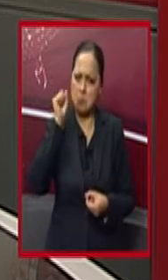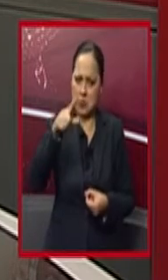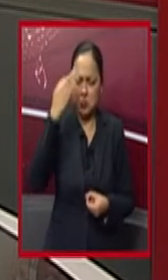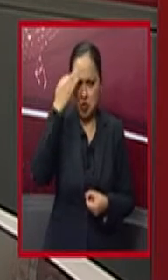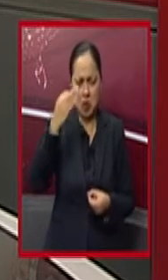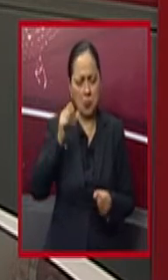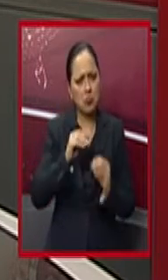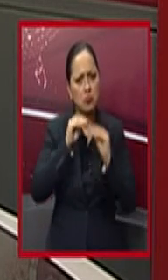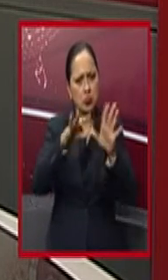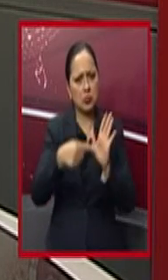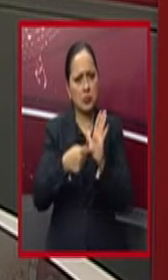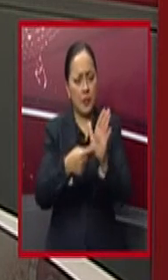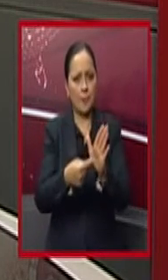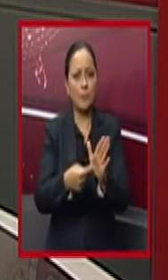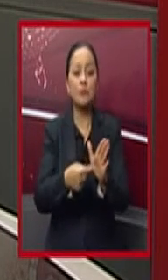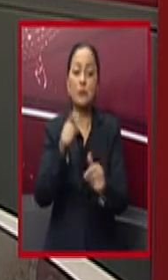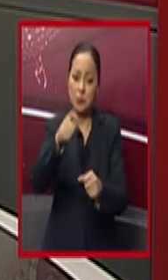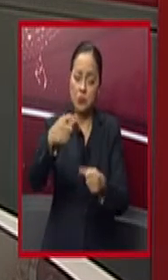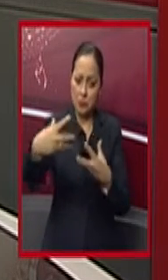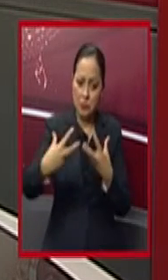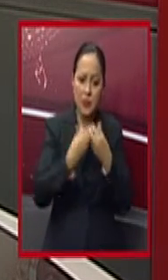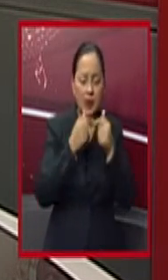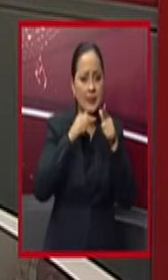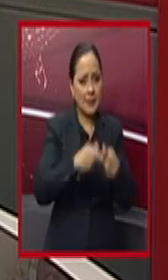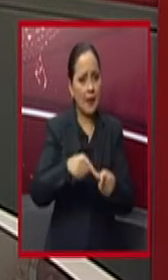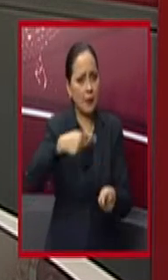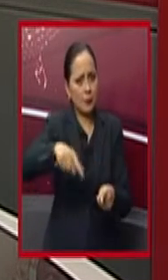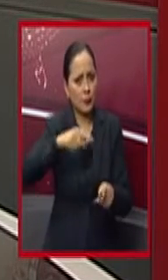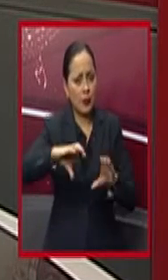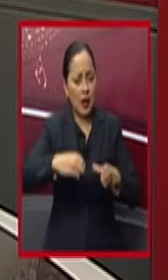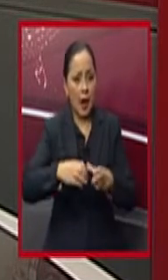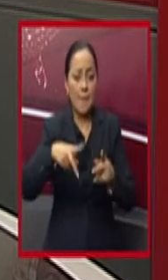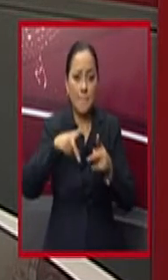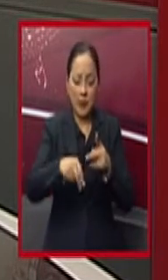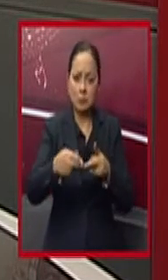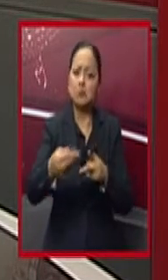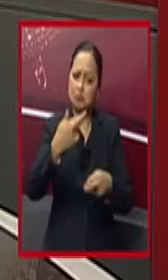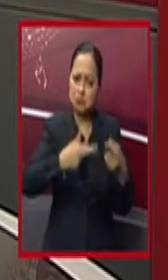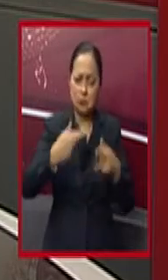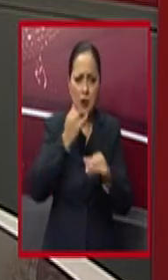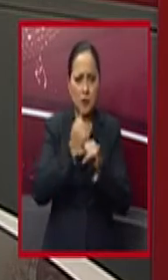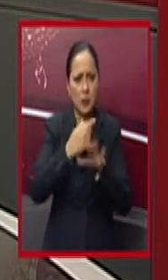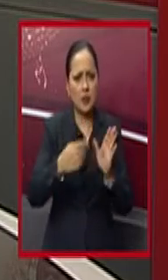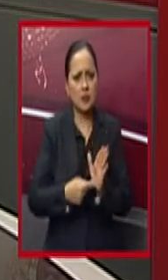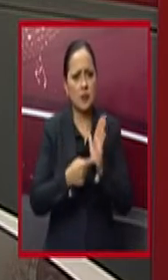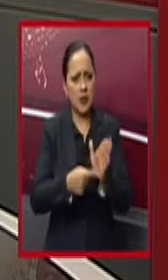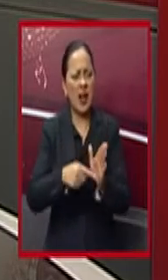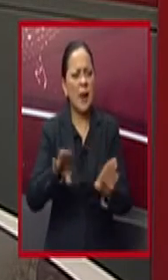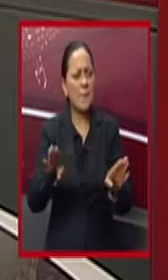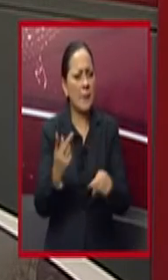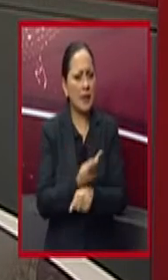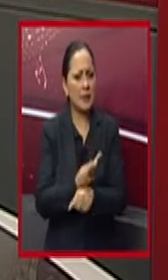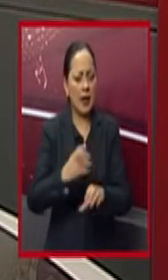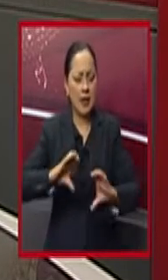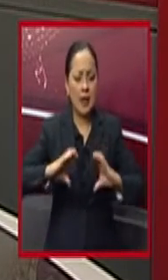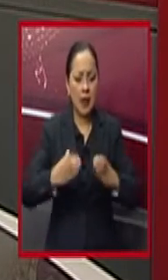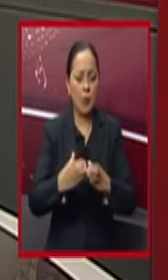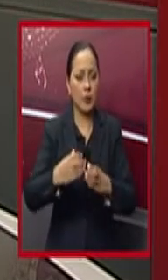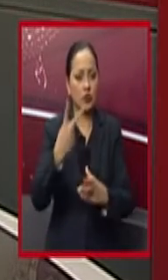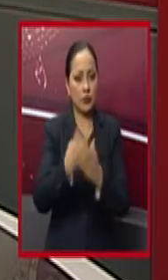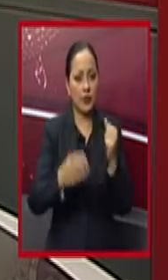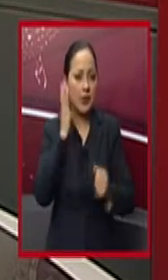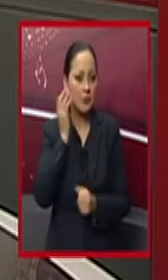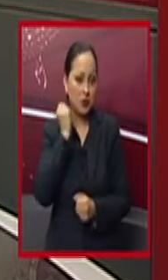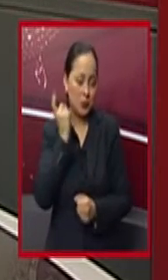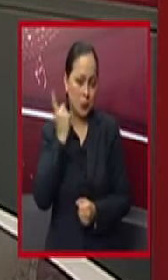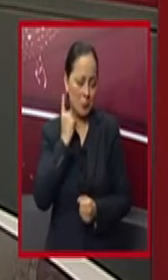y en vivo. Mientras tanto, le invito también a que continúe con nosotros en el siguiente bloque informativo, donde tenemos la conclusión de los trabajos de la Comisión